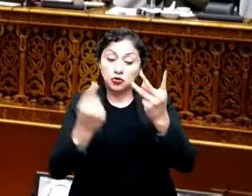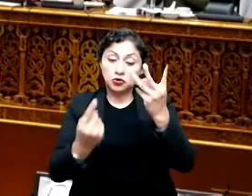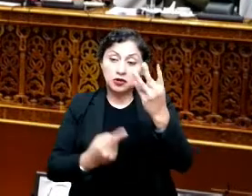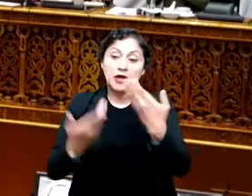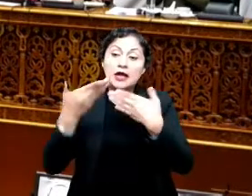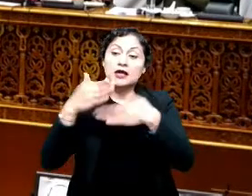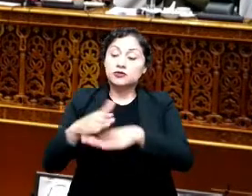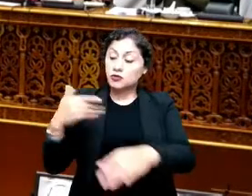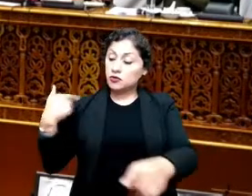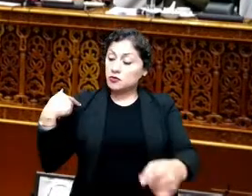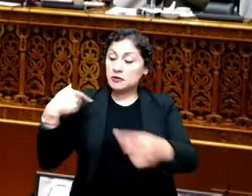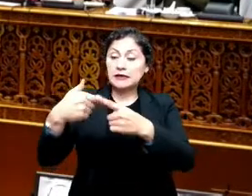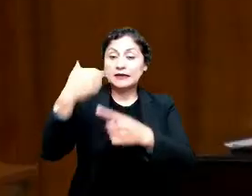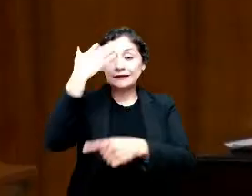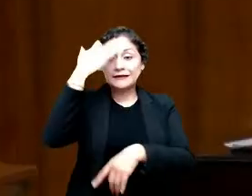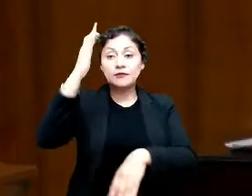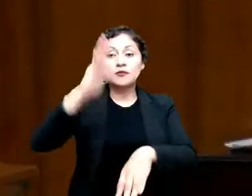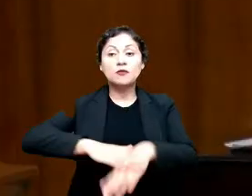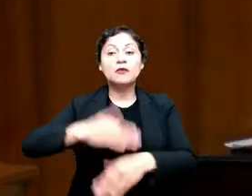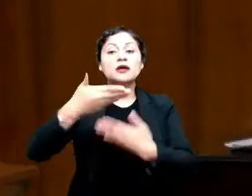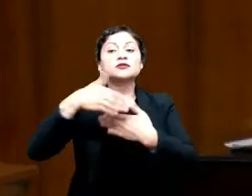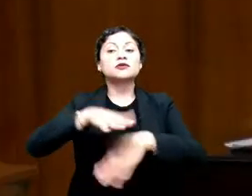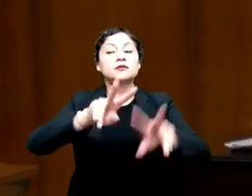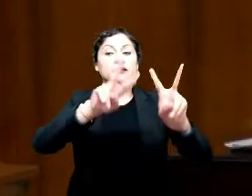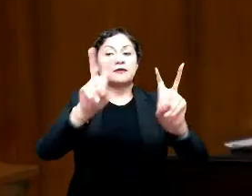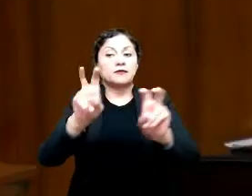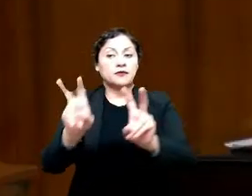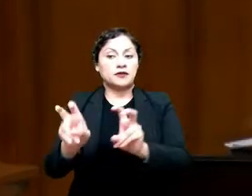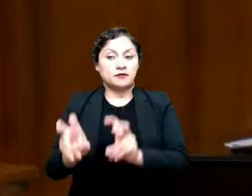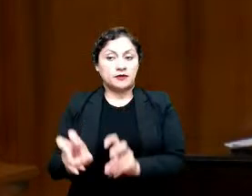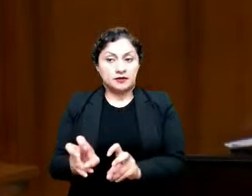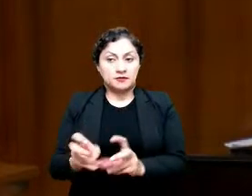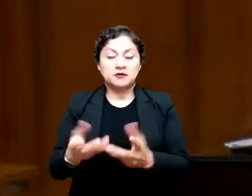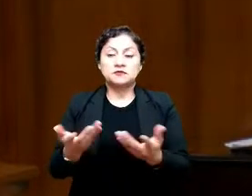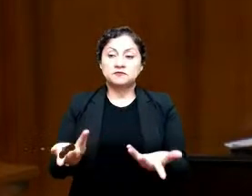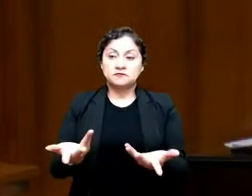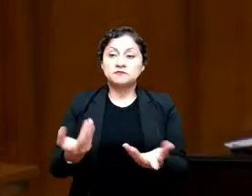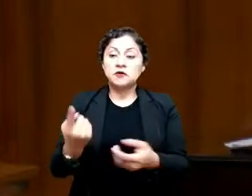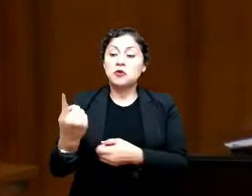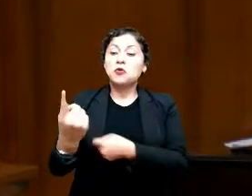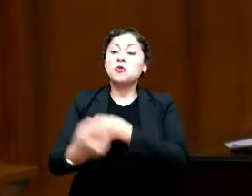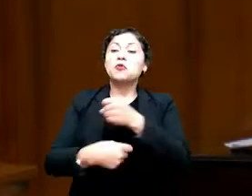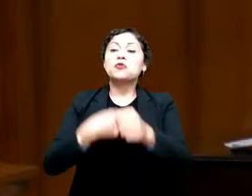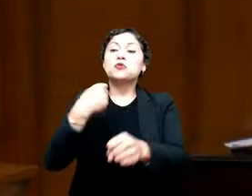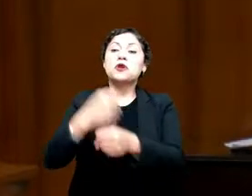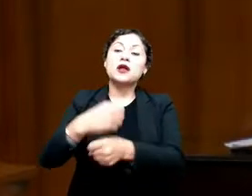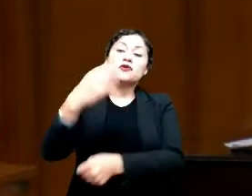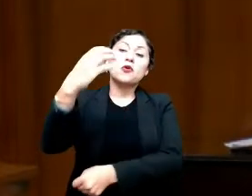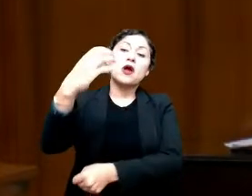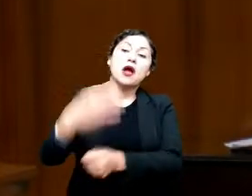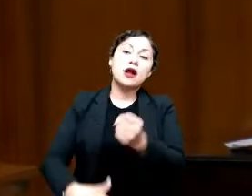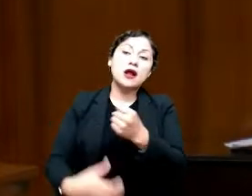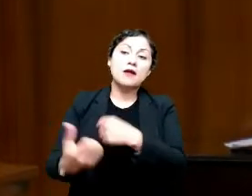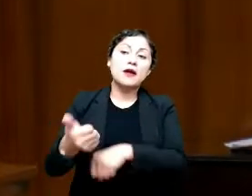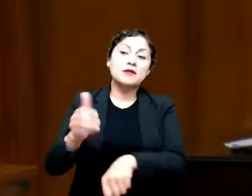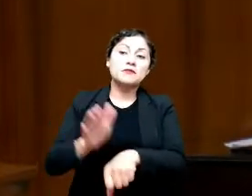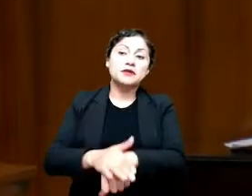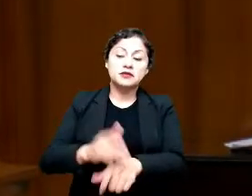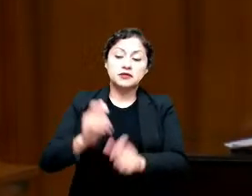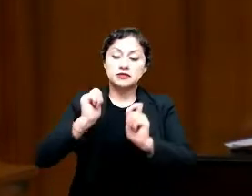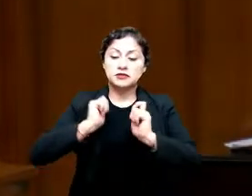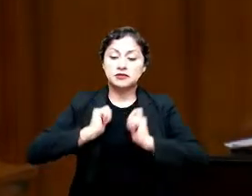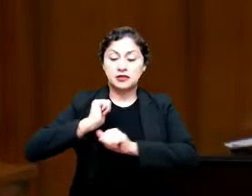algunas materias. Estamos a 1 año de que termine la administración y no vemos resultados